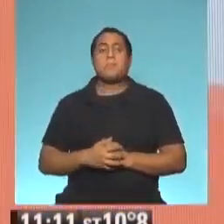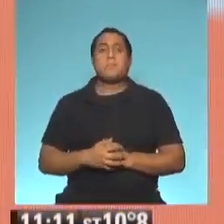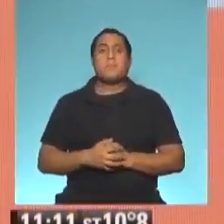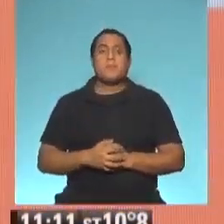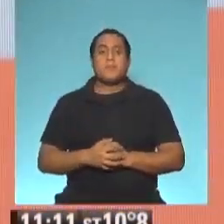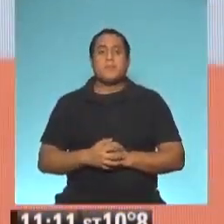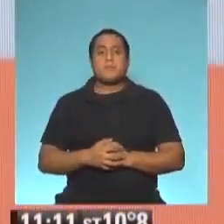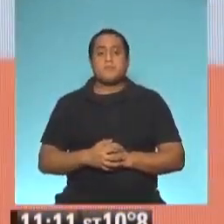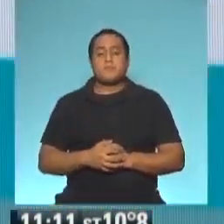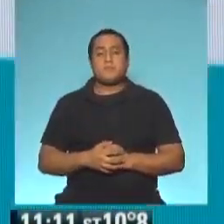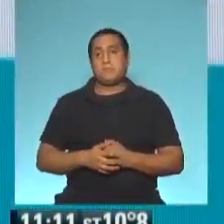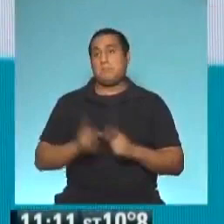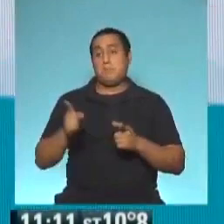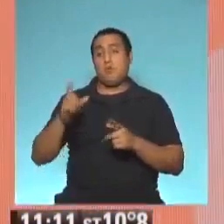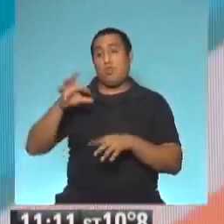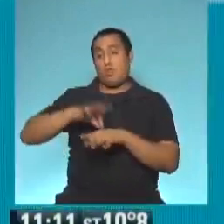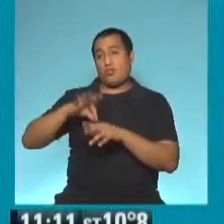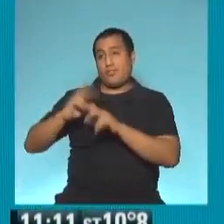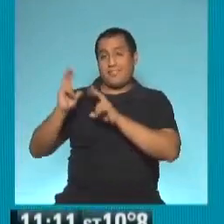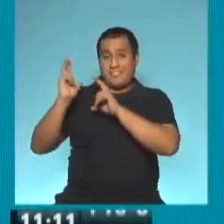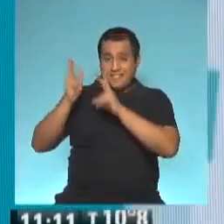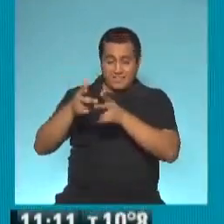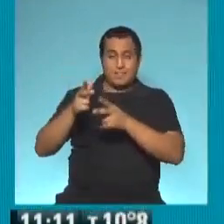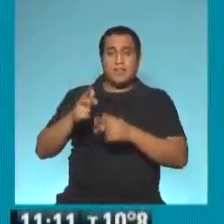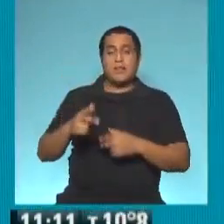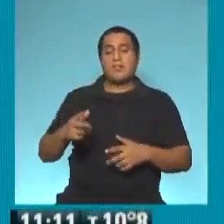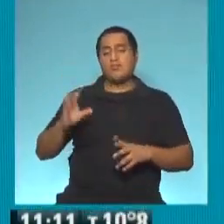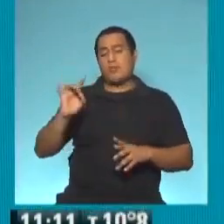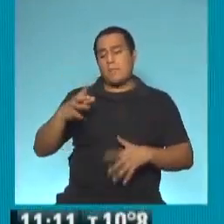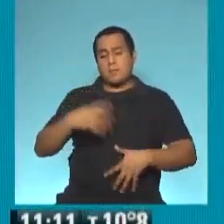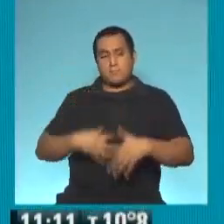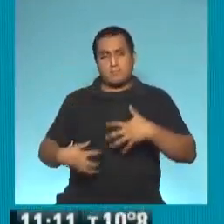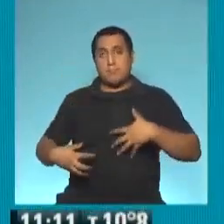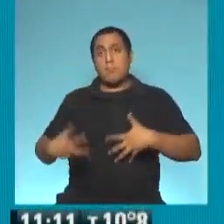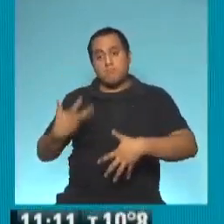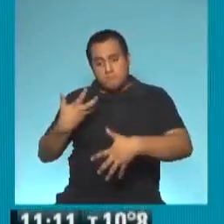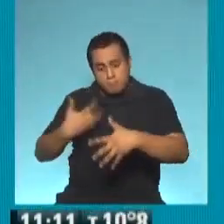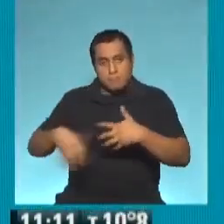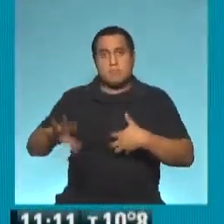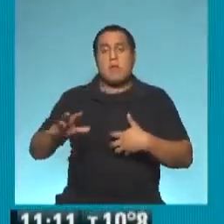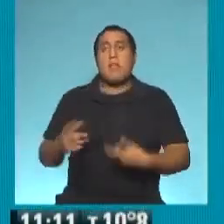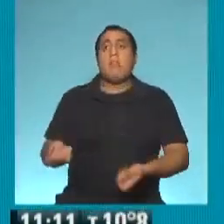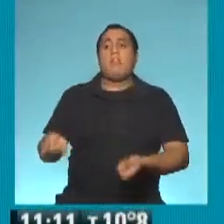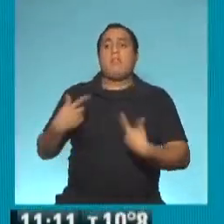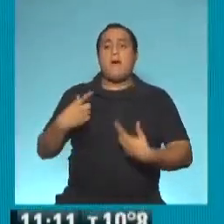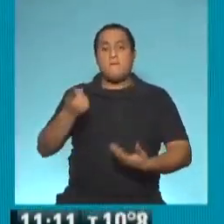Y como decía el doctor Sorati, no solamente con un trasplante se da vida, sino que se